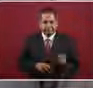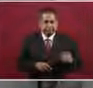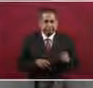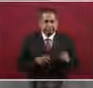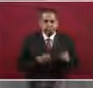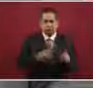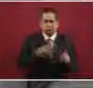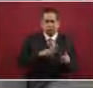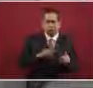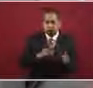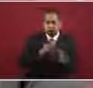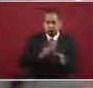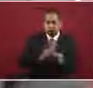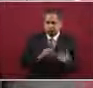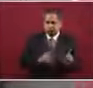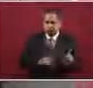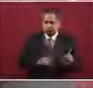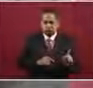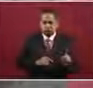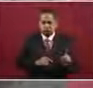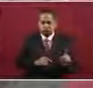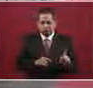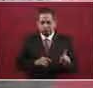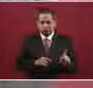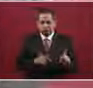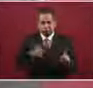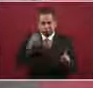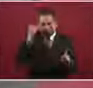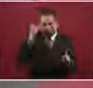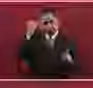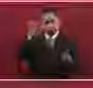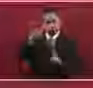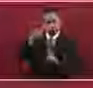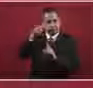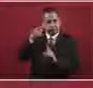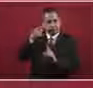aplican la teoría